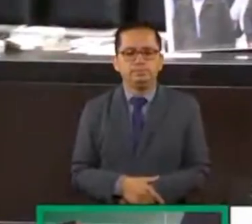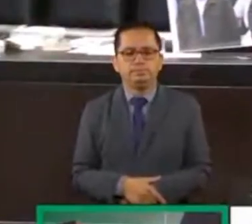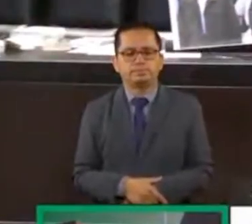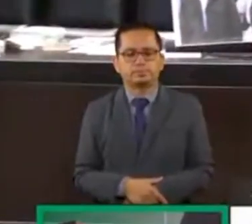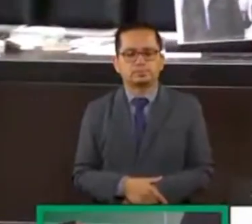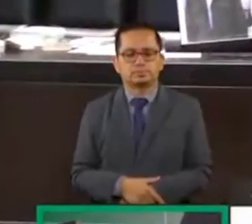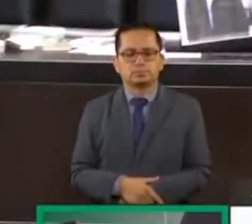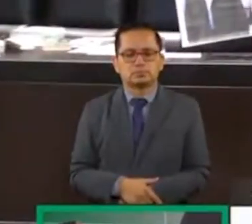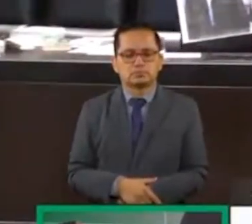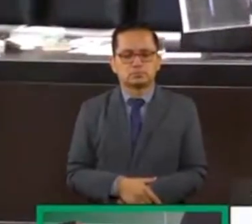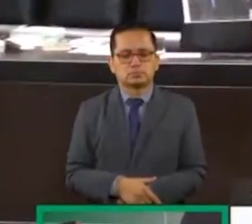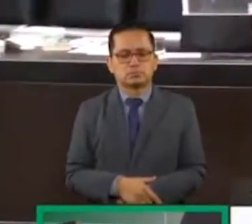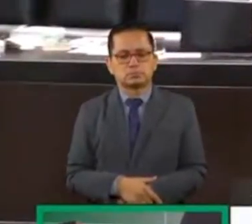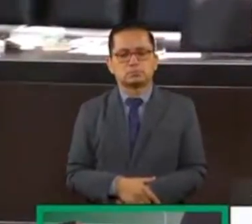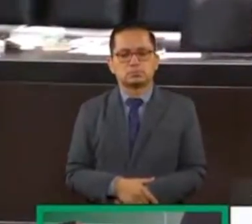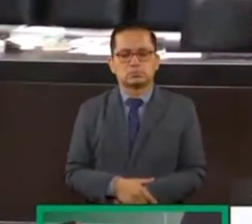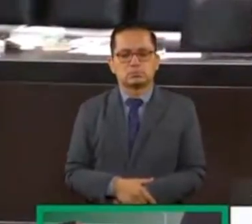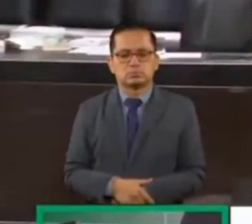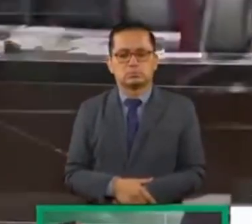Gracias.